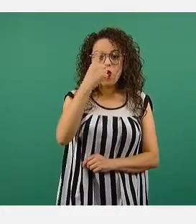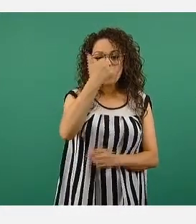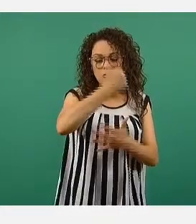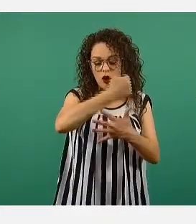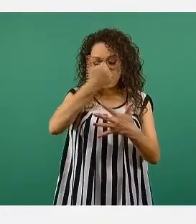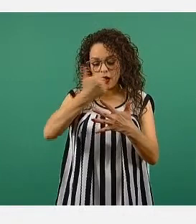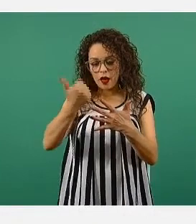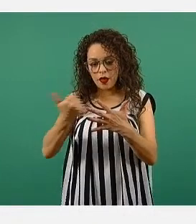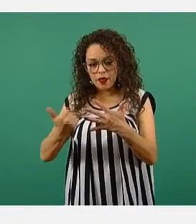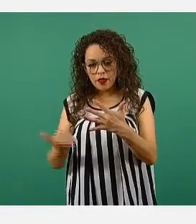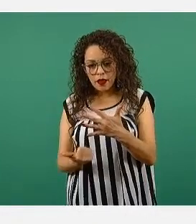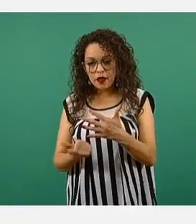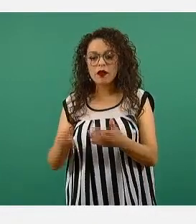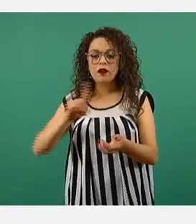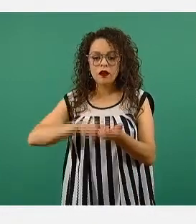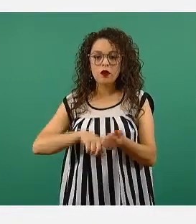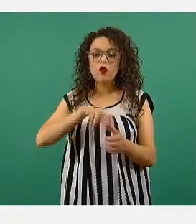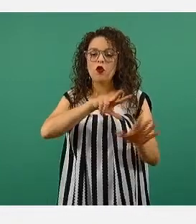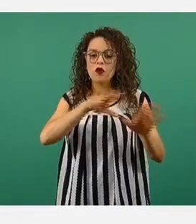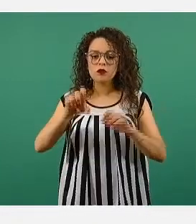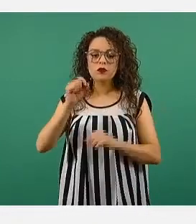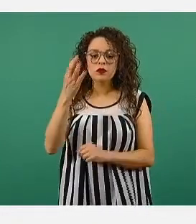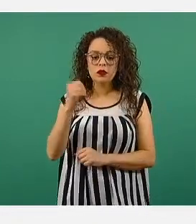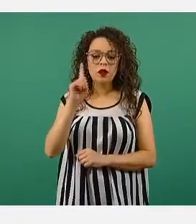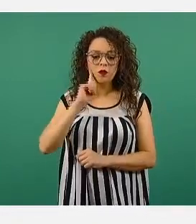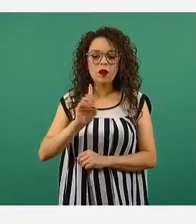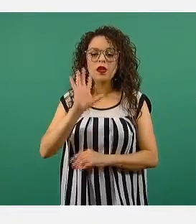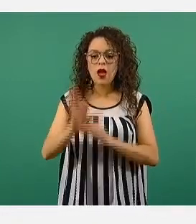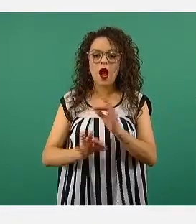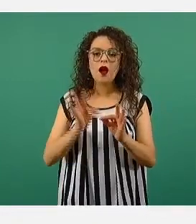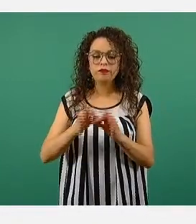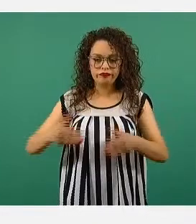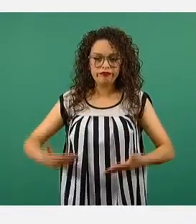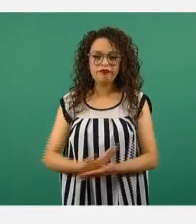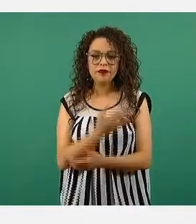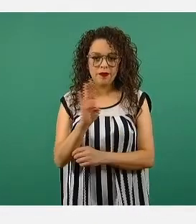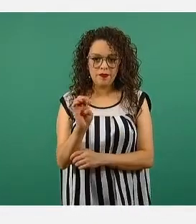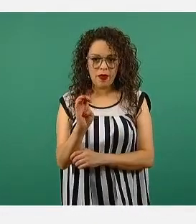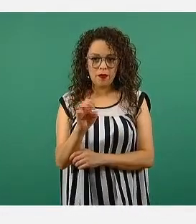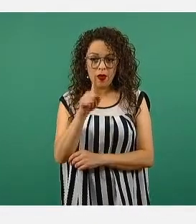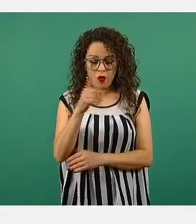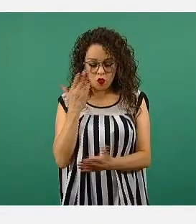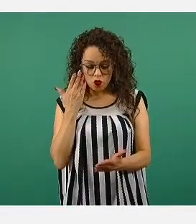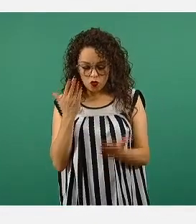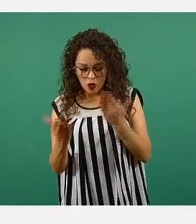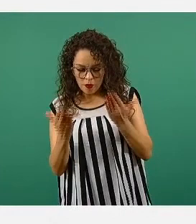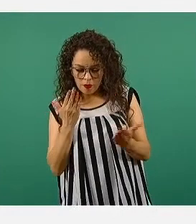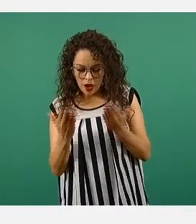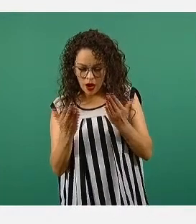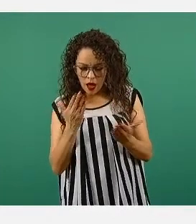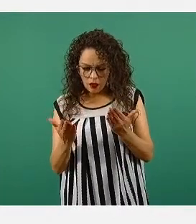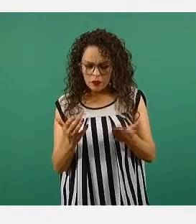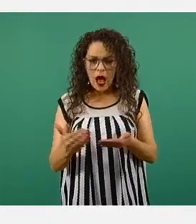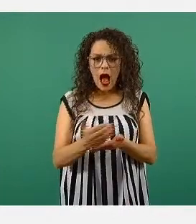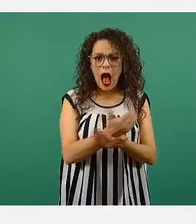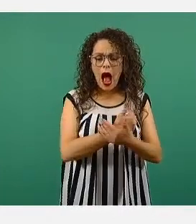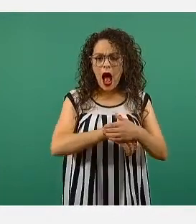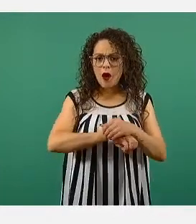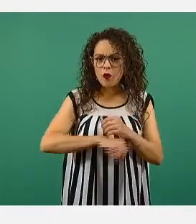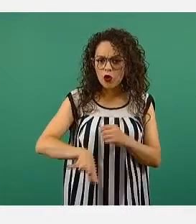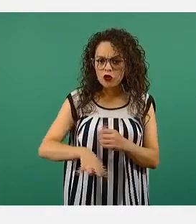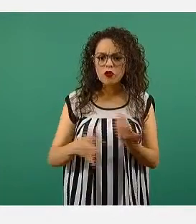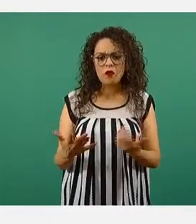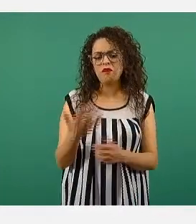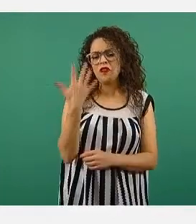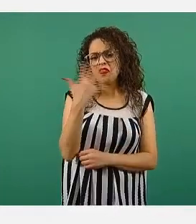estas 829 mujeres que terminaron sus embarazos. Si comparamos abortos, naturalmente ocurren entre 10